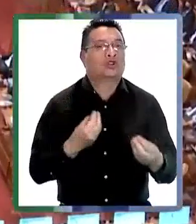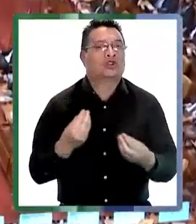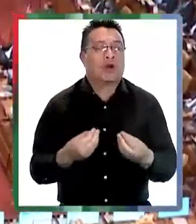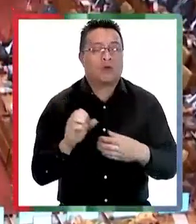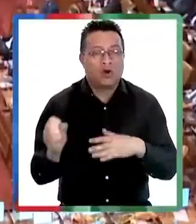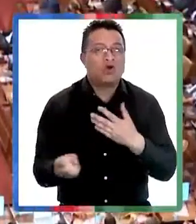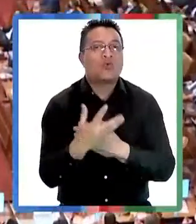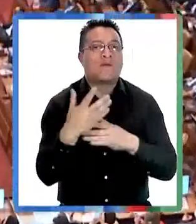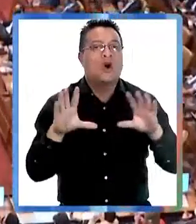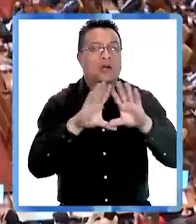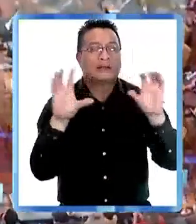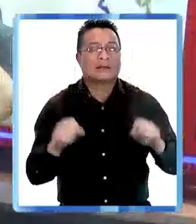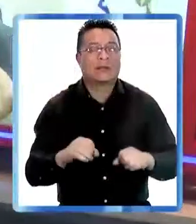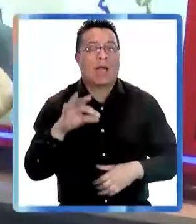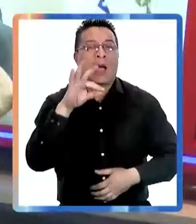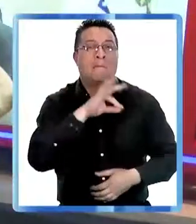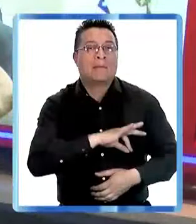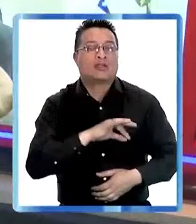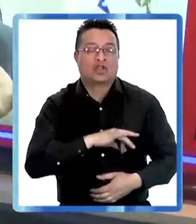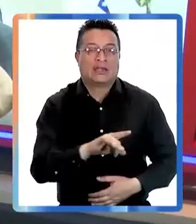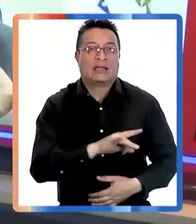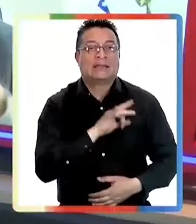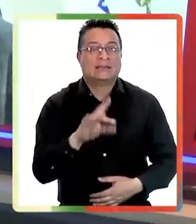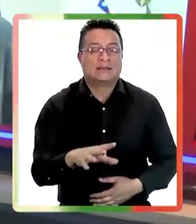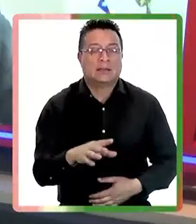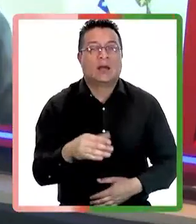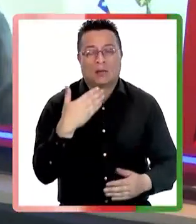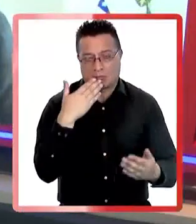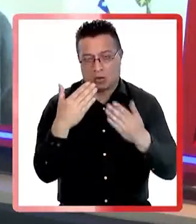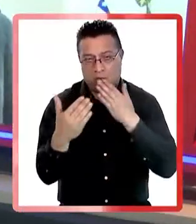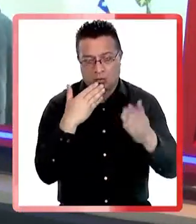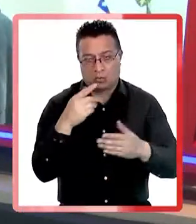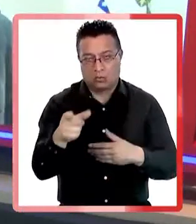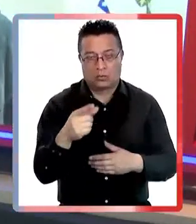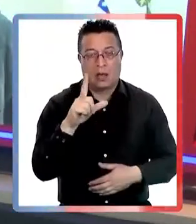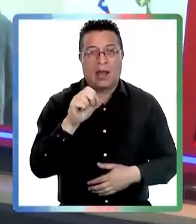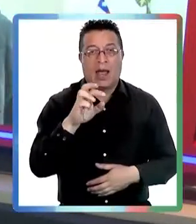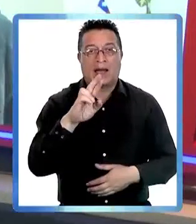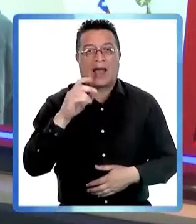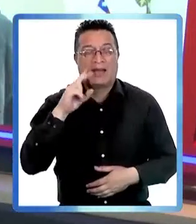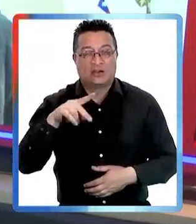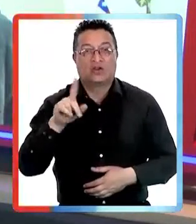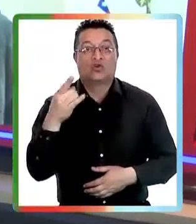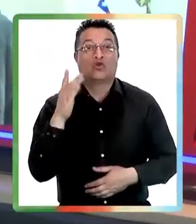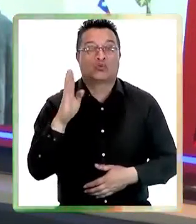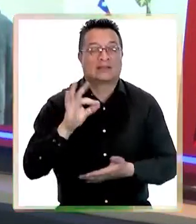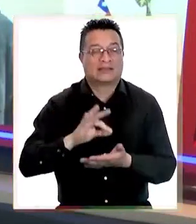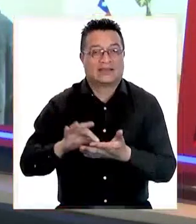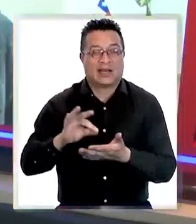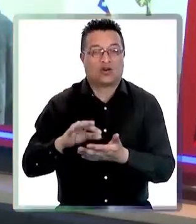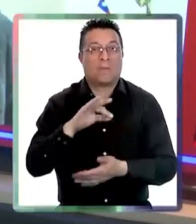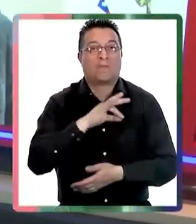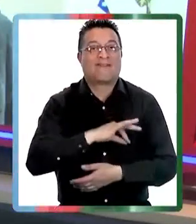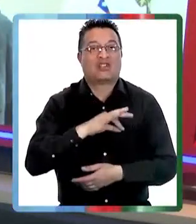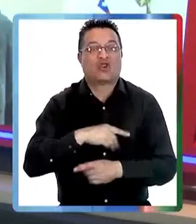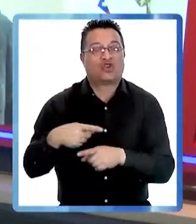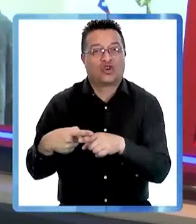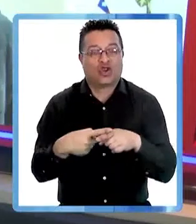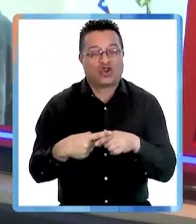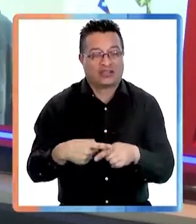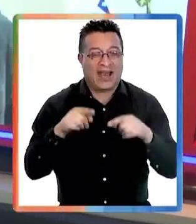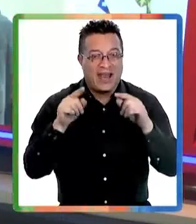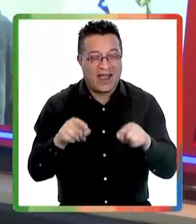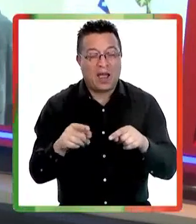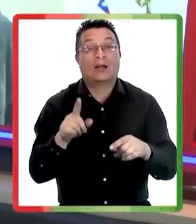será el nuevo sistema de pensiones en Chile? Lo vamos a conversar con Cristian Larraín, subsecretario de Previsión Social.